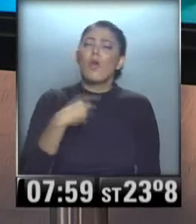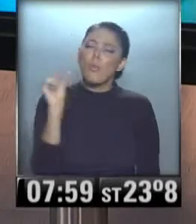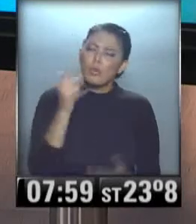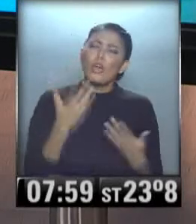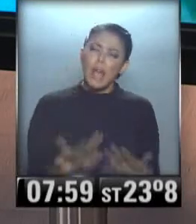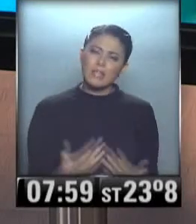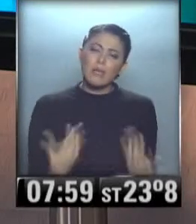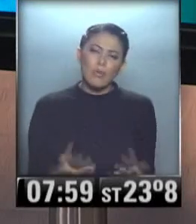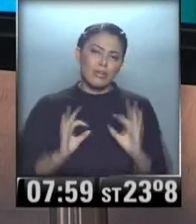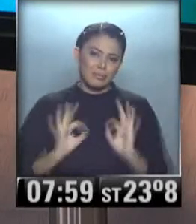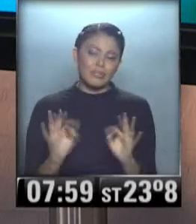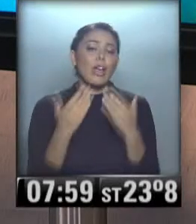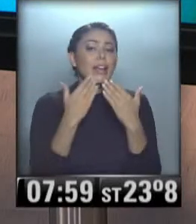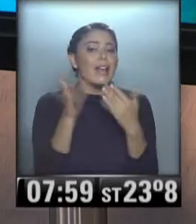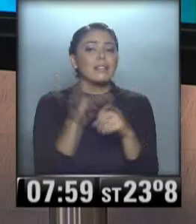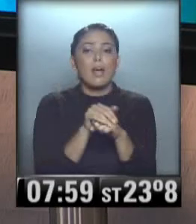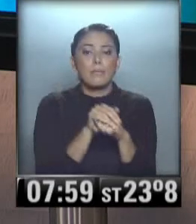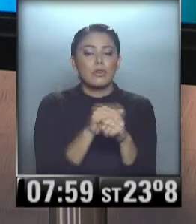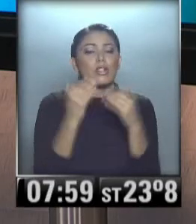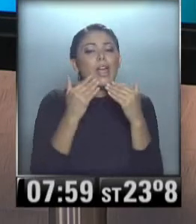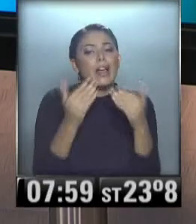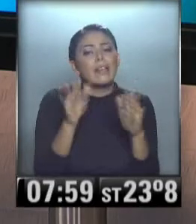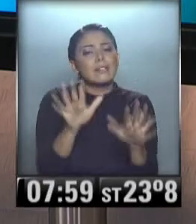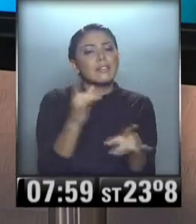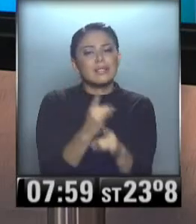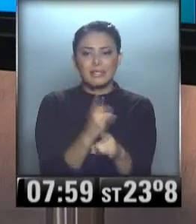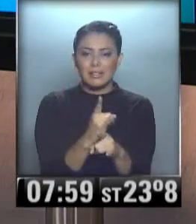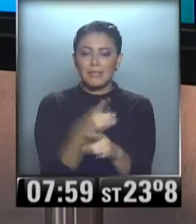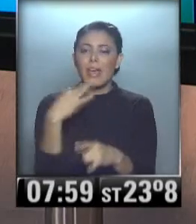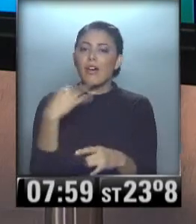cansada. Gracias, queridos amigos. Gracias por su fidelidad. Sigan bien informados.